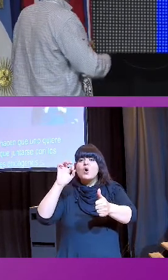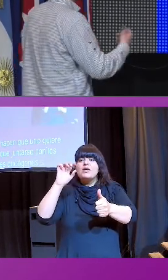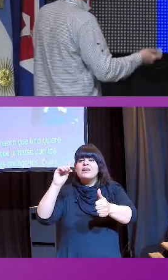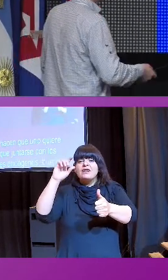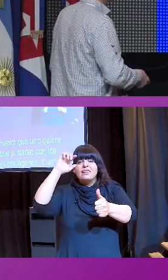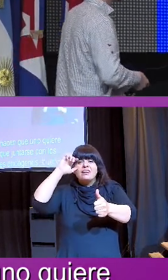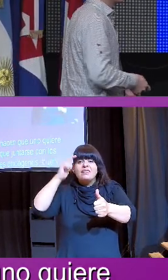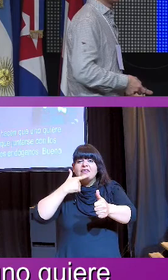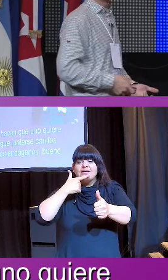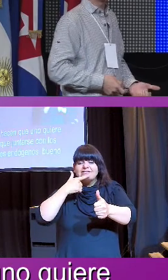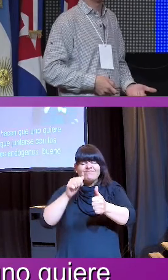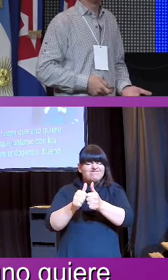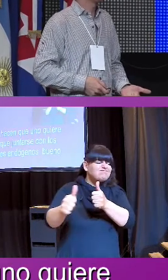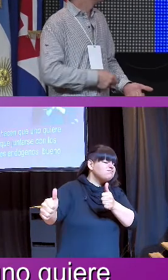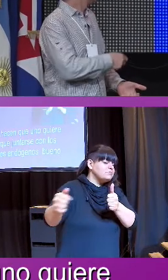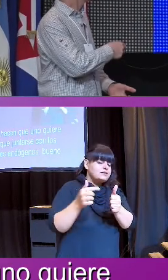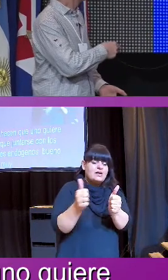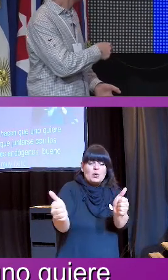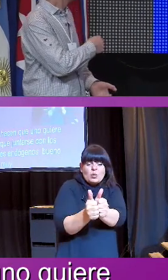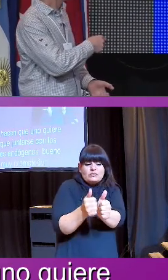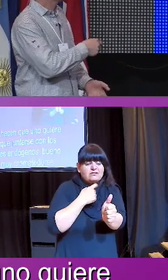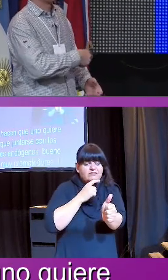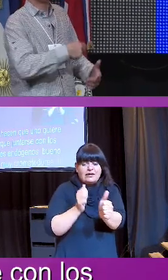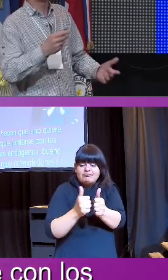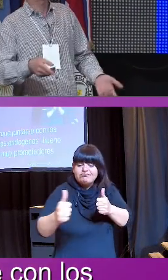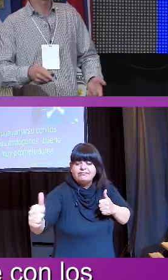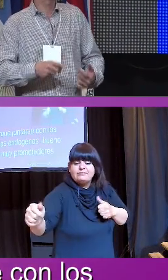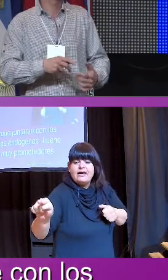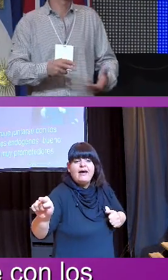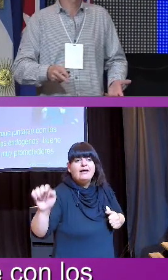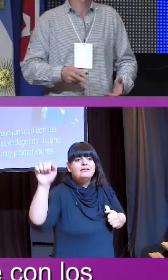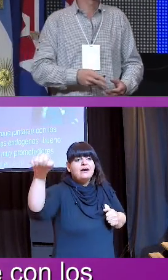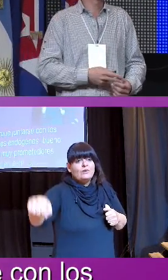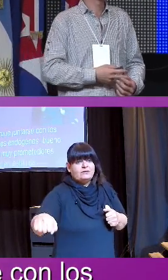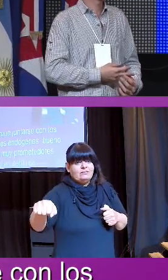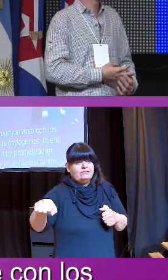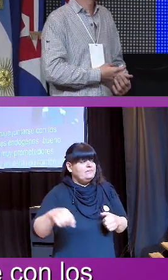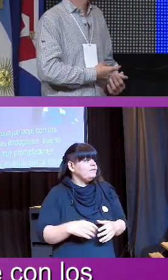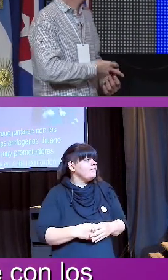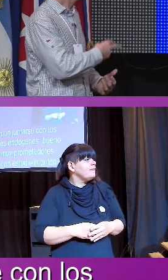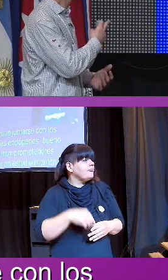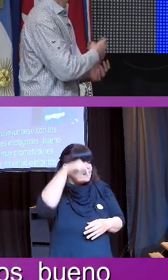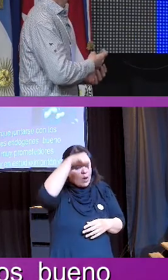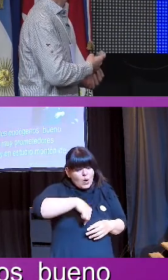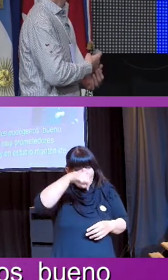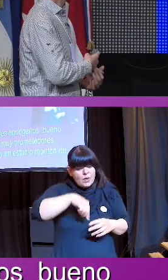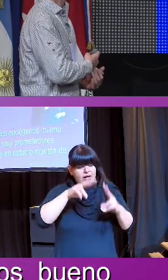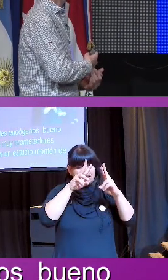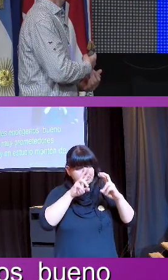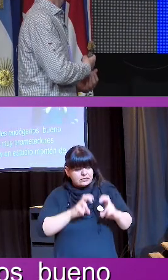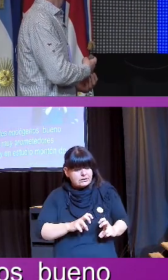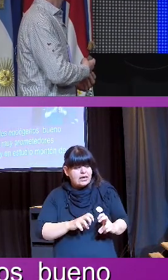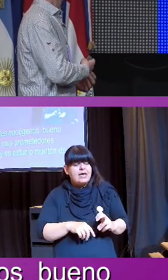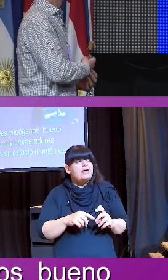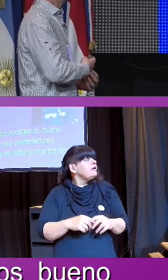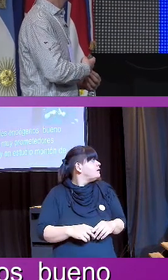Bueno, cuestión que están aún en estudio, muy prometedores algunos de ellos. Oxitocina tiene hoy en estudio un montón de trabajos, vasopresina